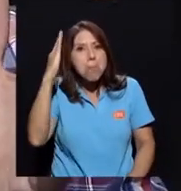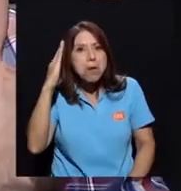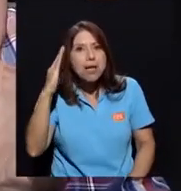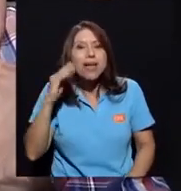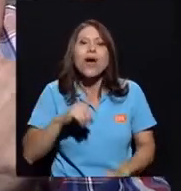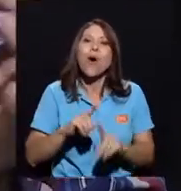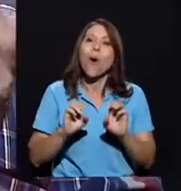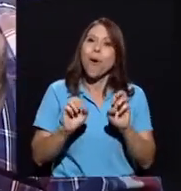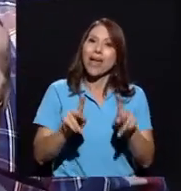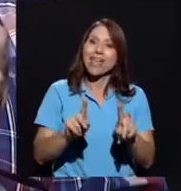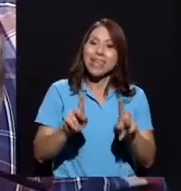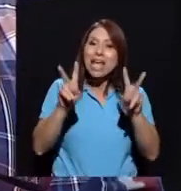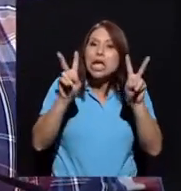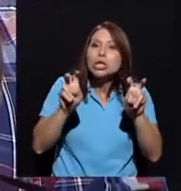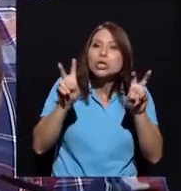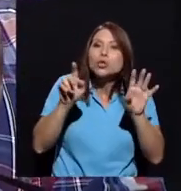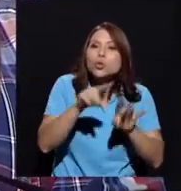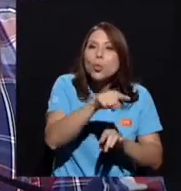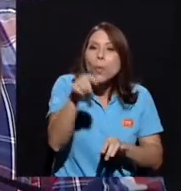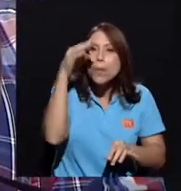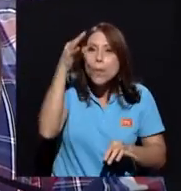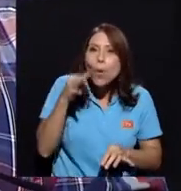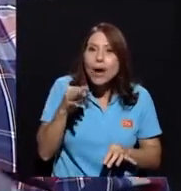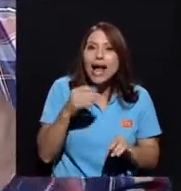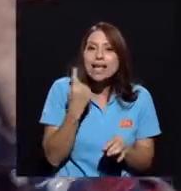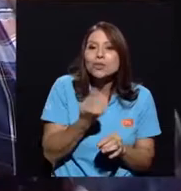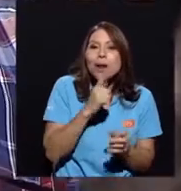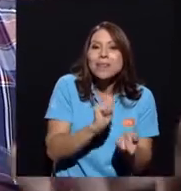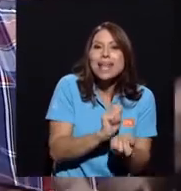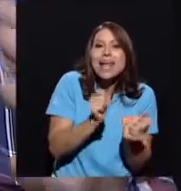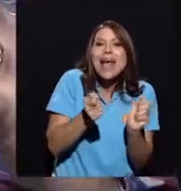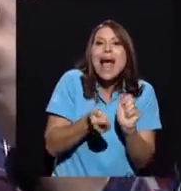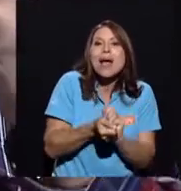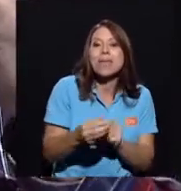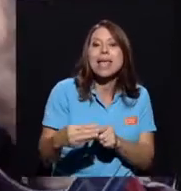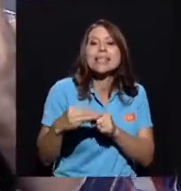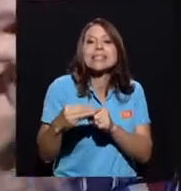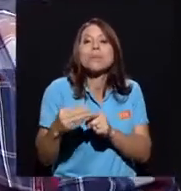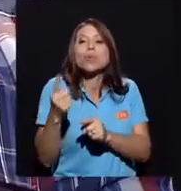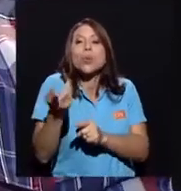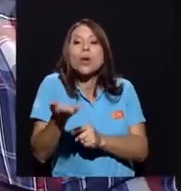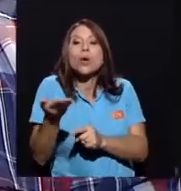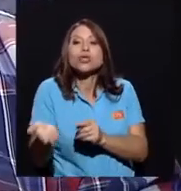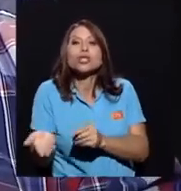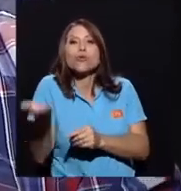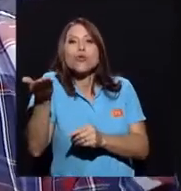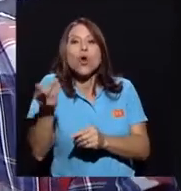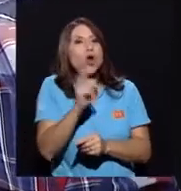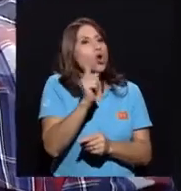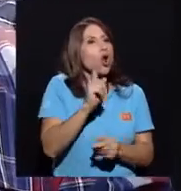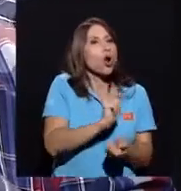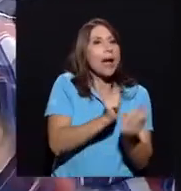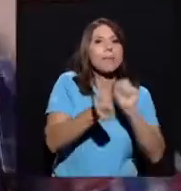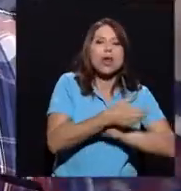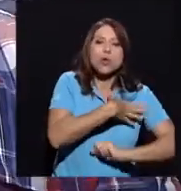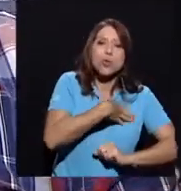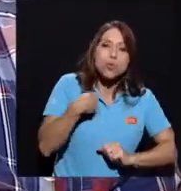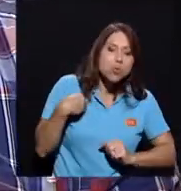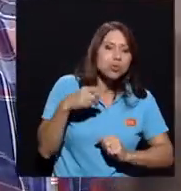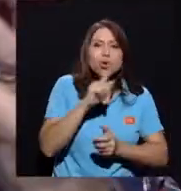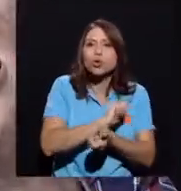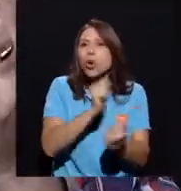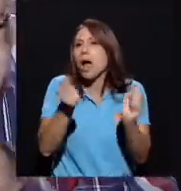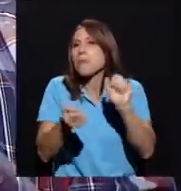cambia excepto que el precio de este bien subió no cambiaron los gustos no cambiaron los ingresos no hay campaña de publicidad no